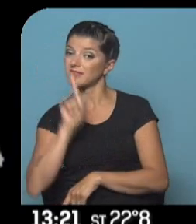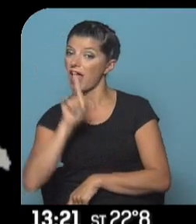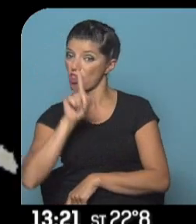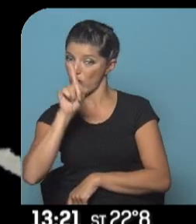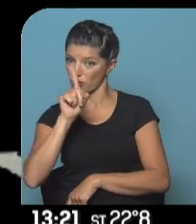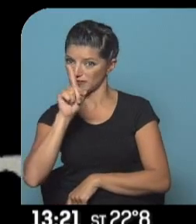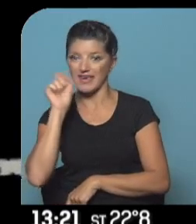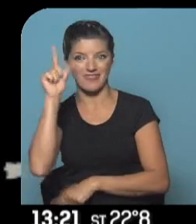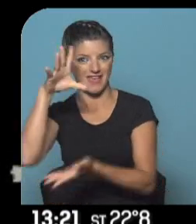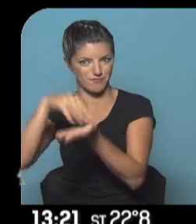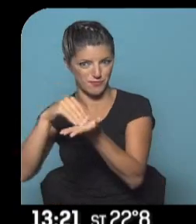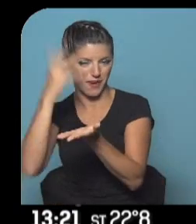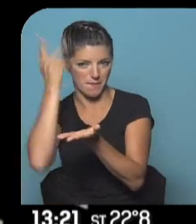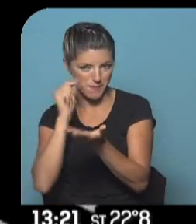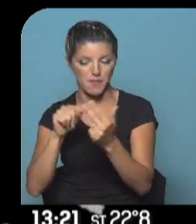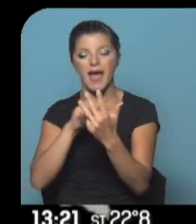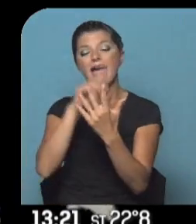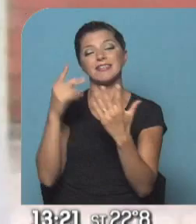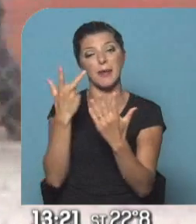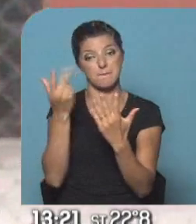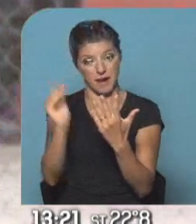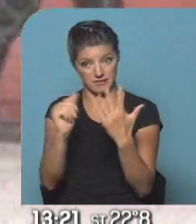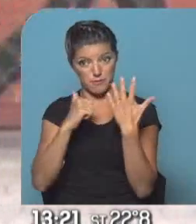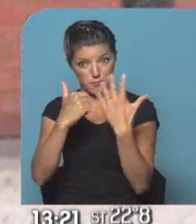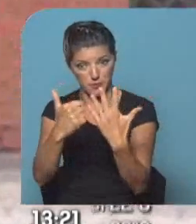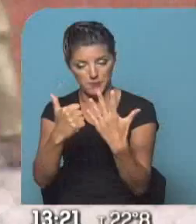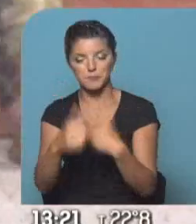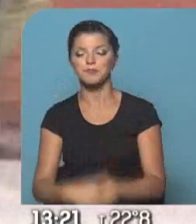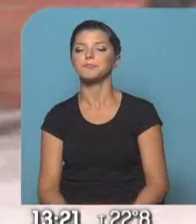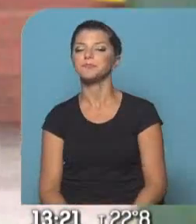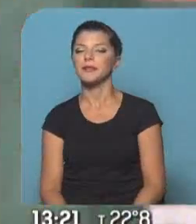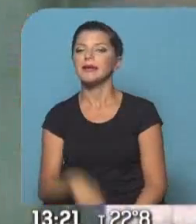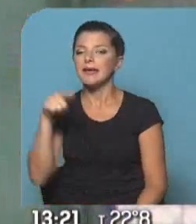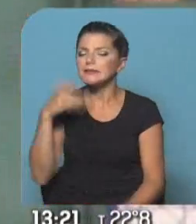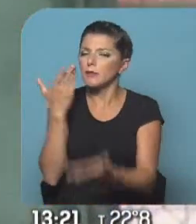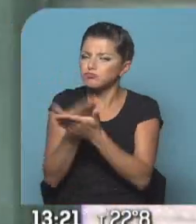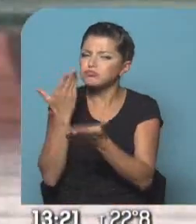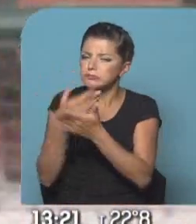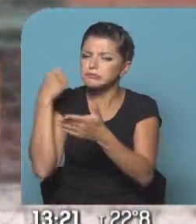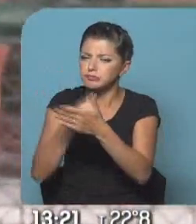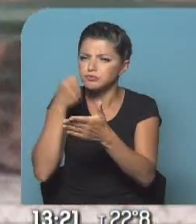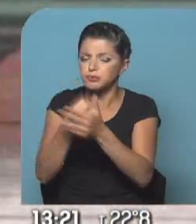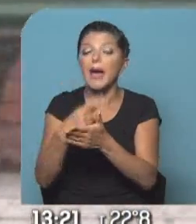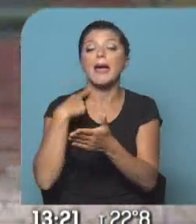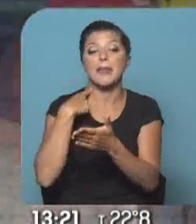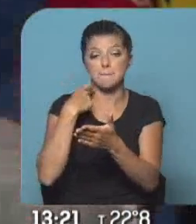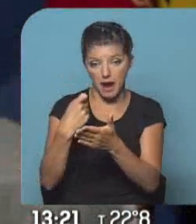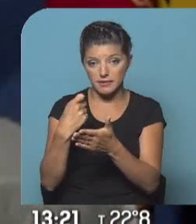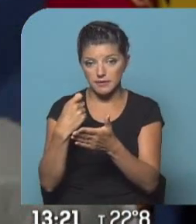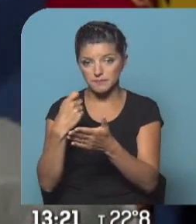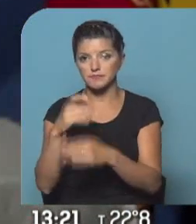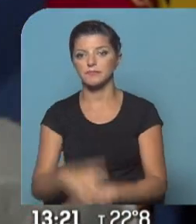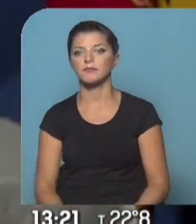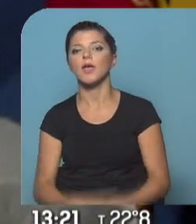en territorio francés, la Boc, Baja Navarra y Solà. La reivindicación vasca transitó en España, la vía armada con